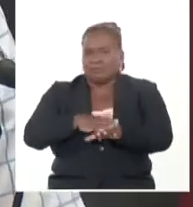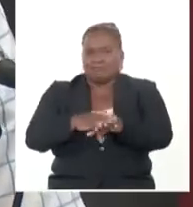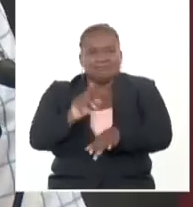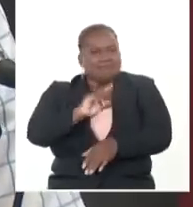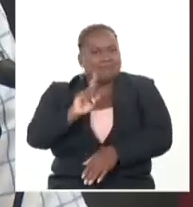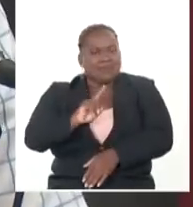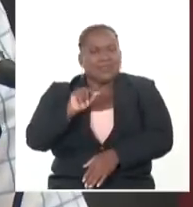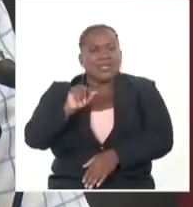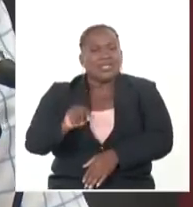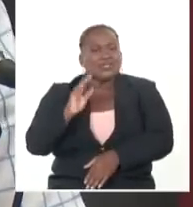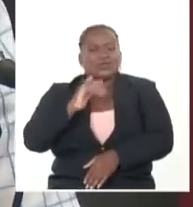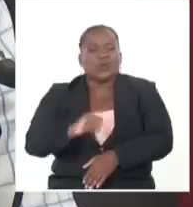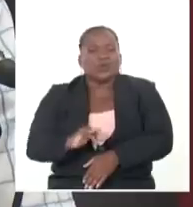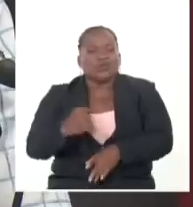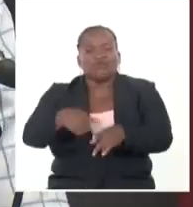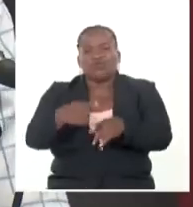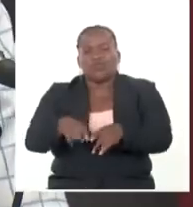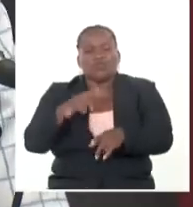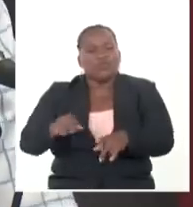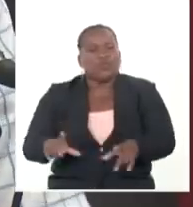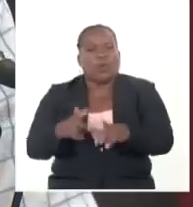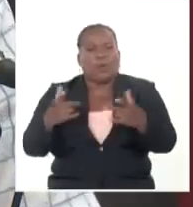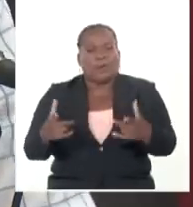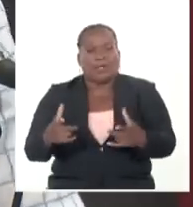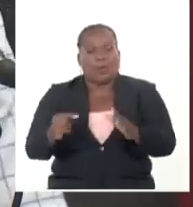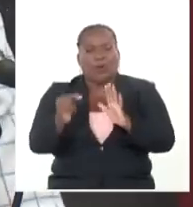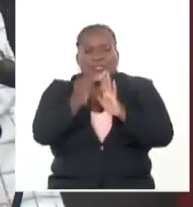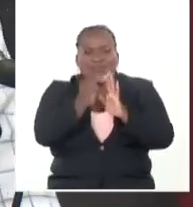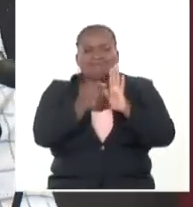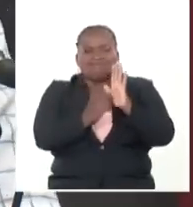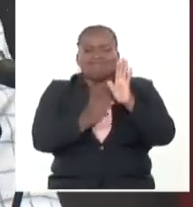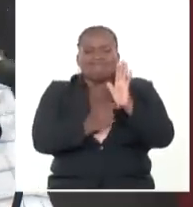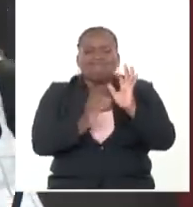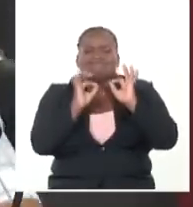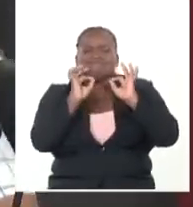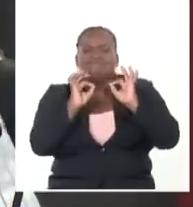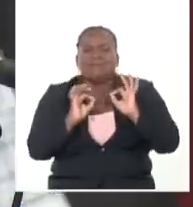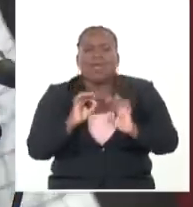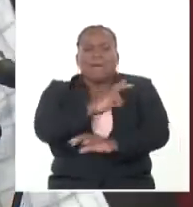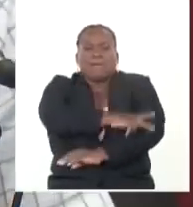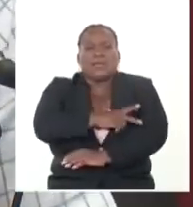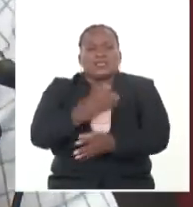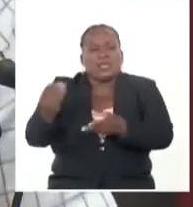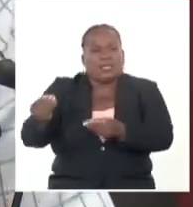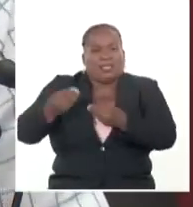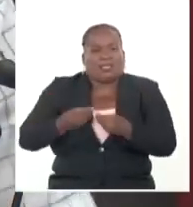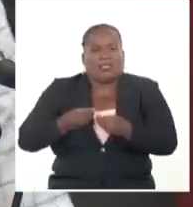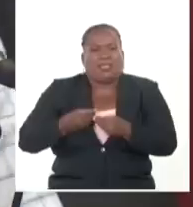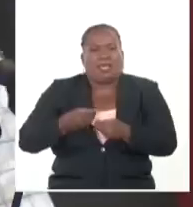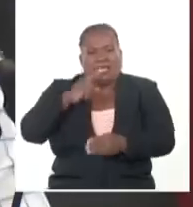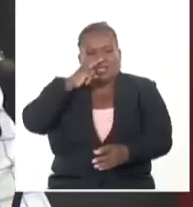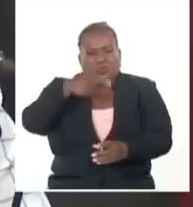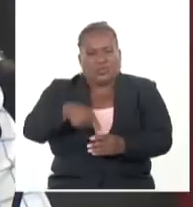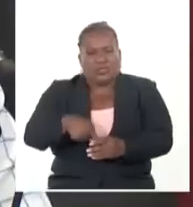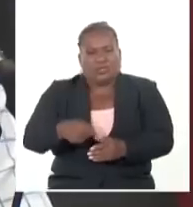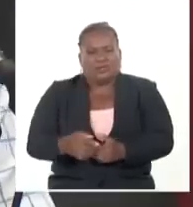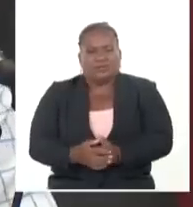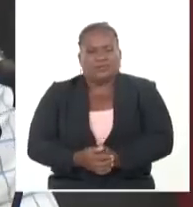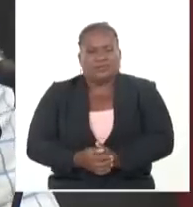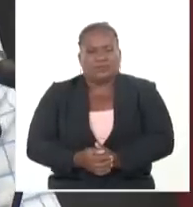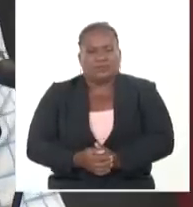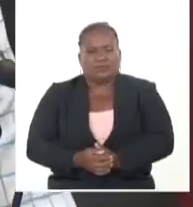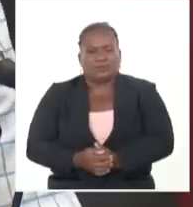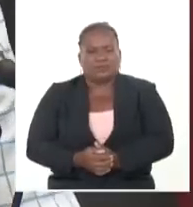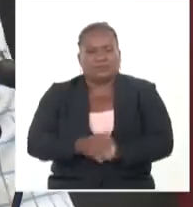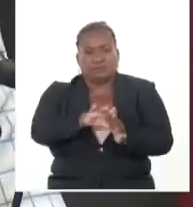ver con incumplimientos que se han producido por razones también muy objetivas que tienen los países que nos suministran la gasolina. Con